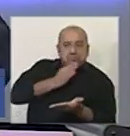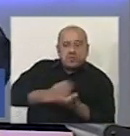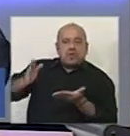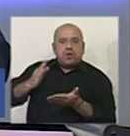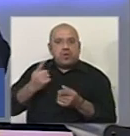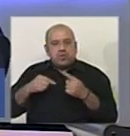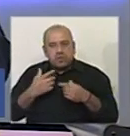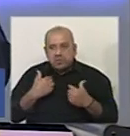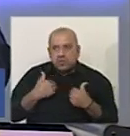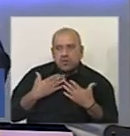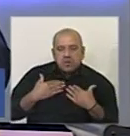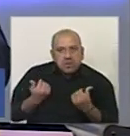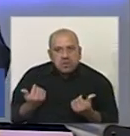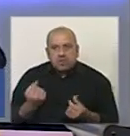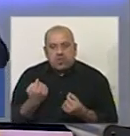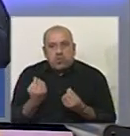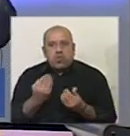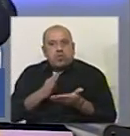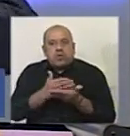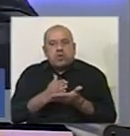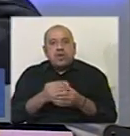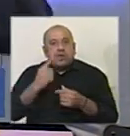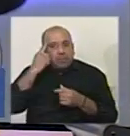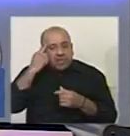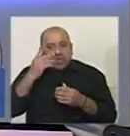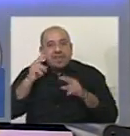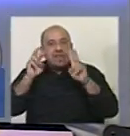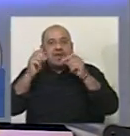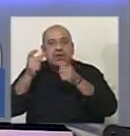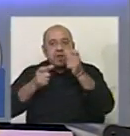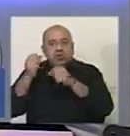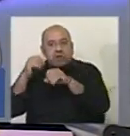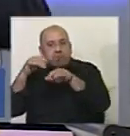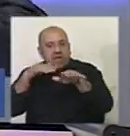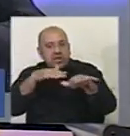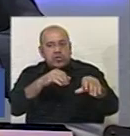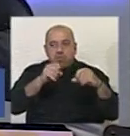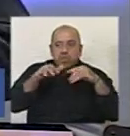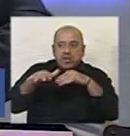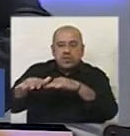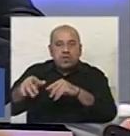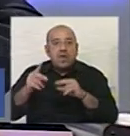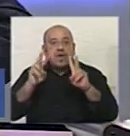también se sienten amenazados por la migración. Ellos creen que deprimen sus salarios. Y bueno,